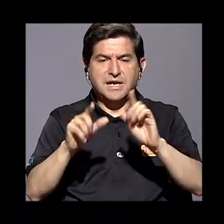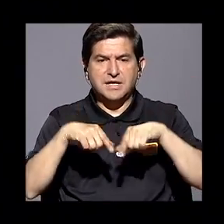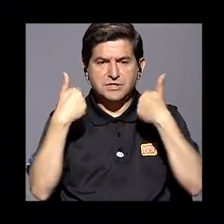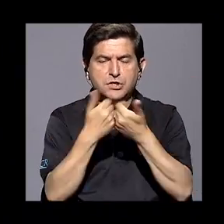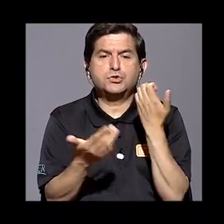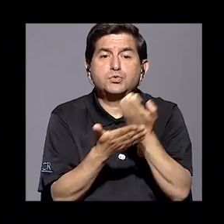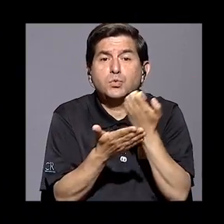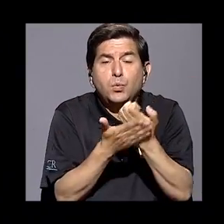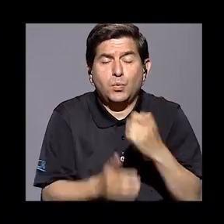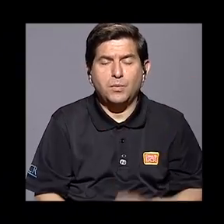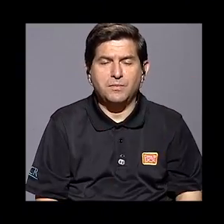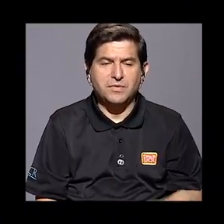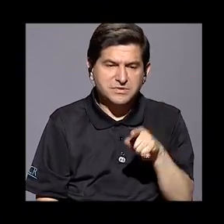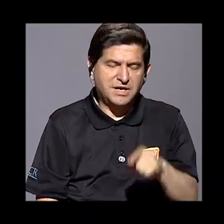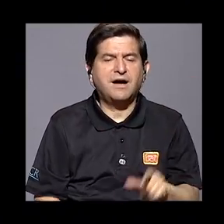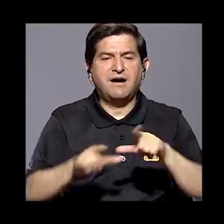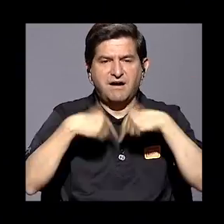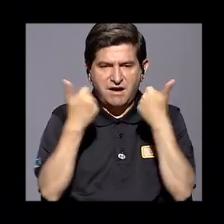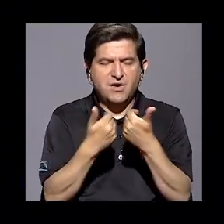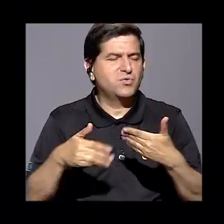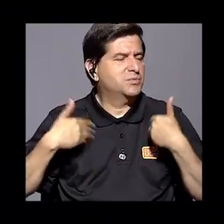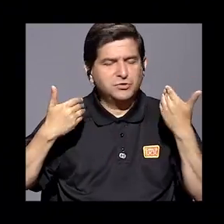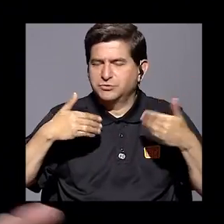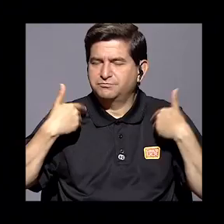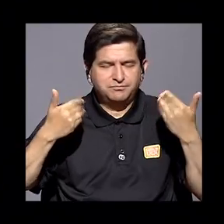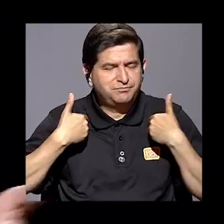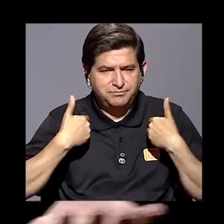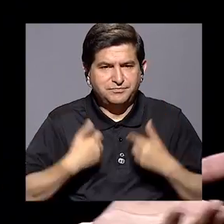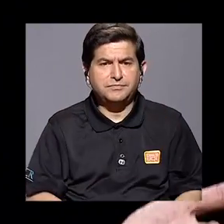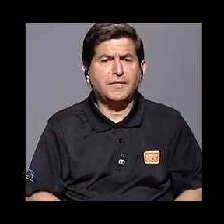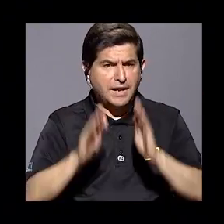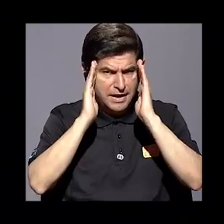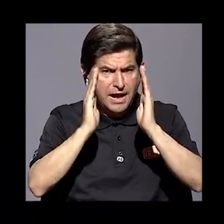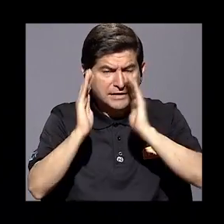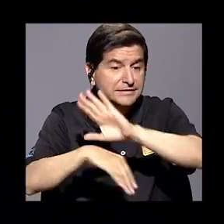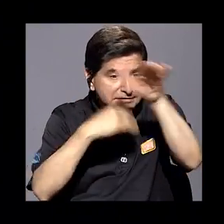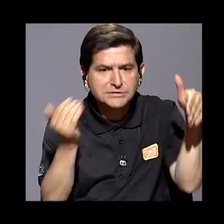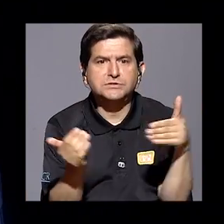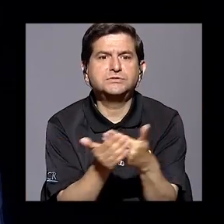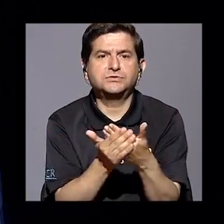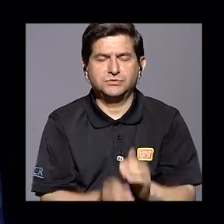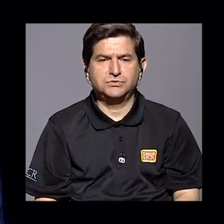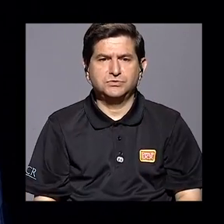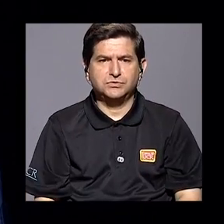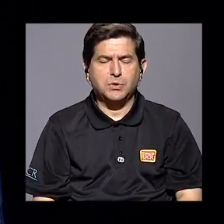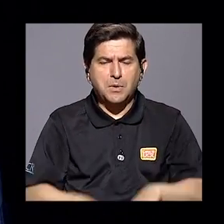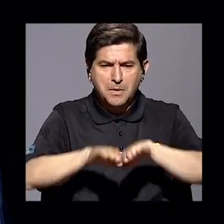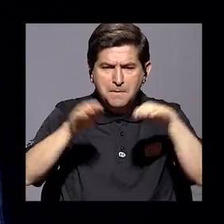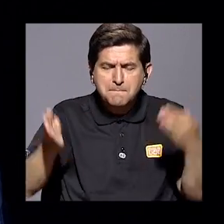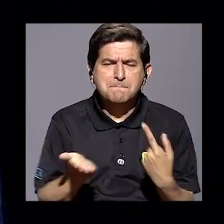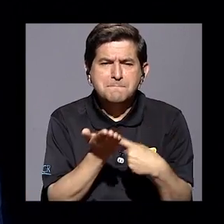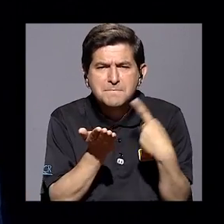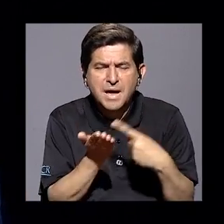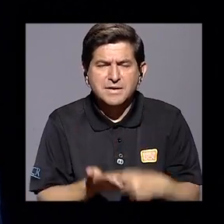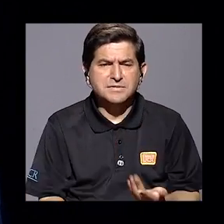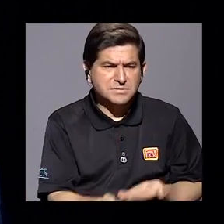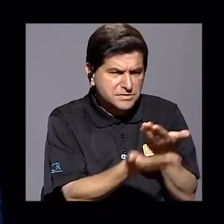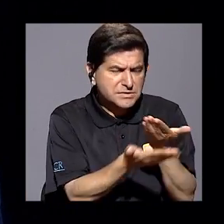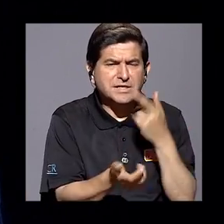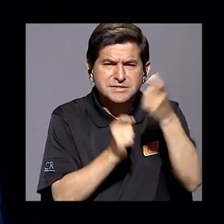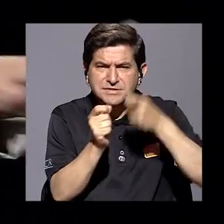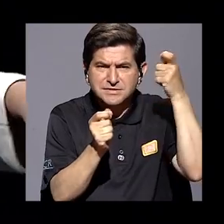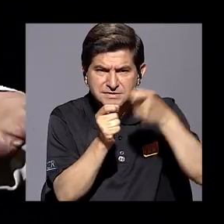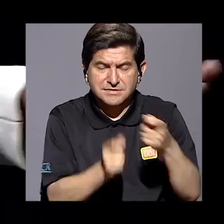económicas obviamente van a ver sectores en descontento hay que escucharlos todos hay que abrir mesas hay que lograr propuestas